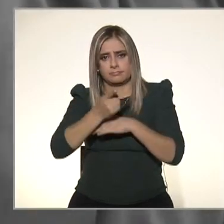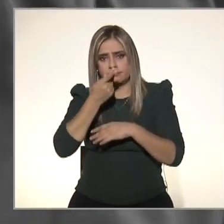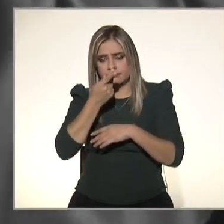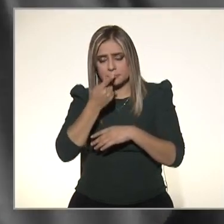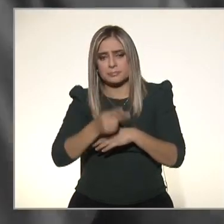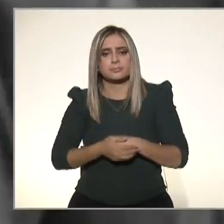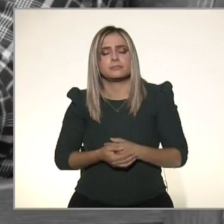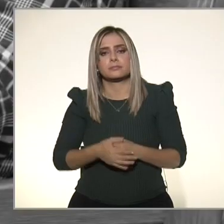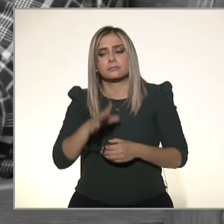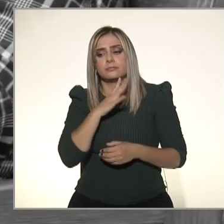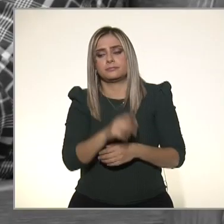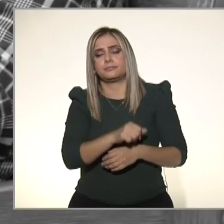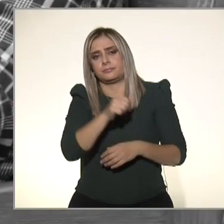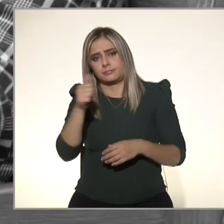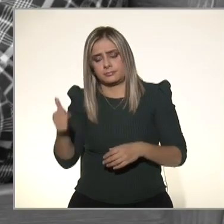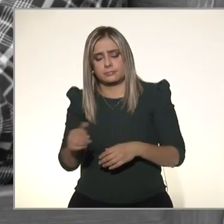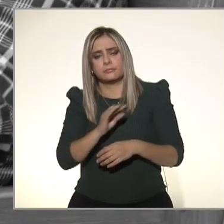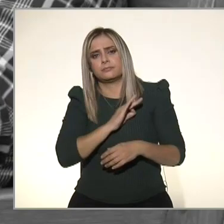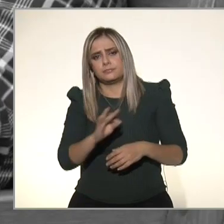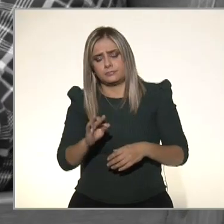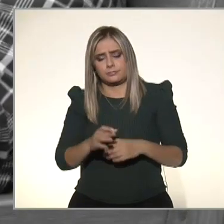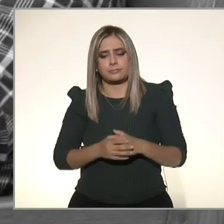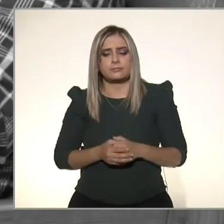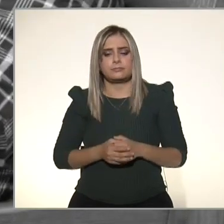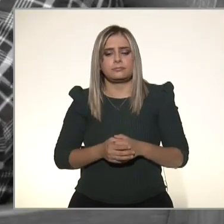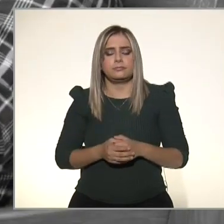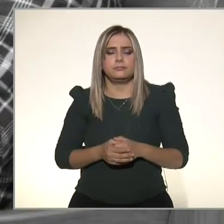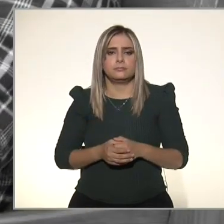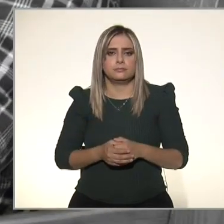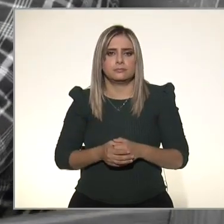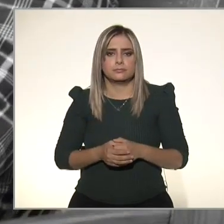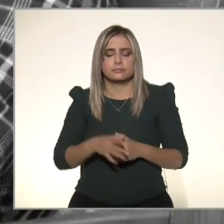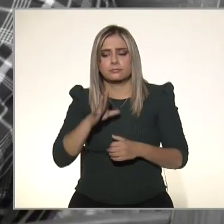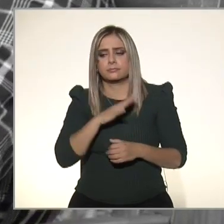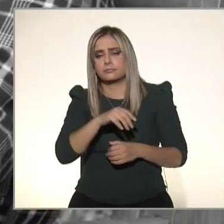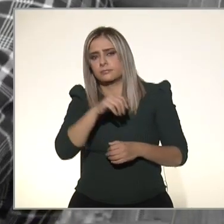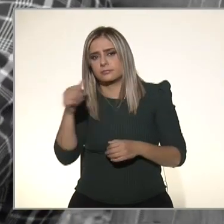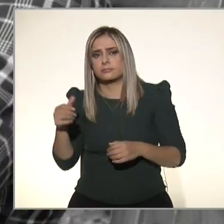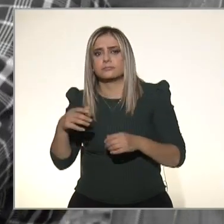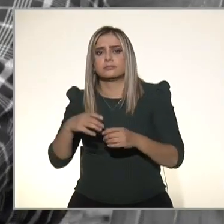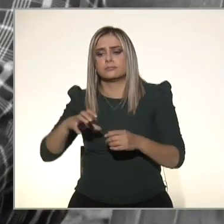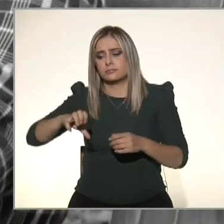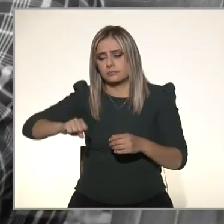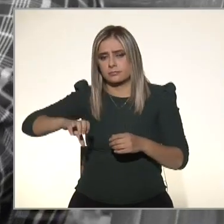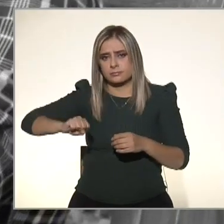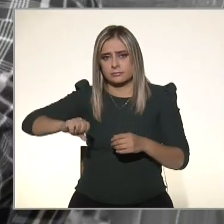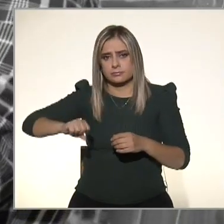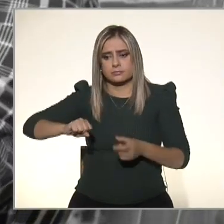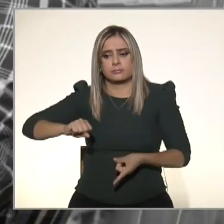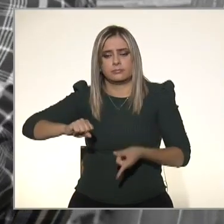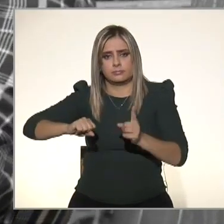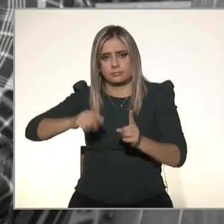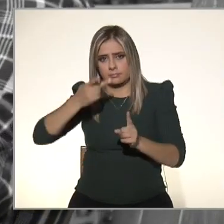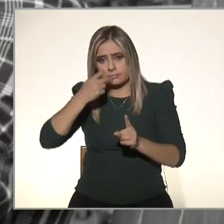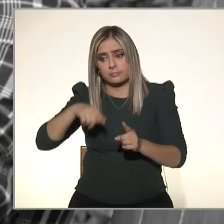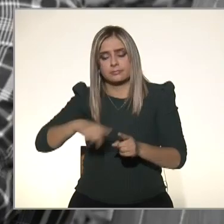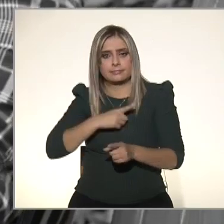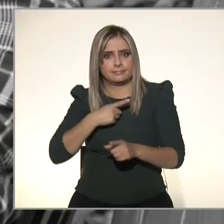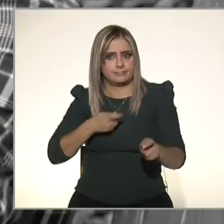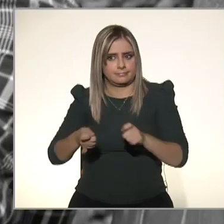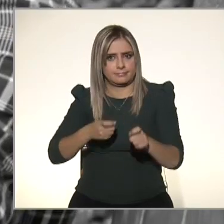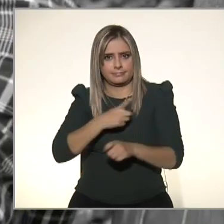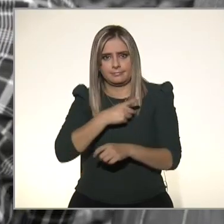Y hay otras opciones también. Hay otros tratamientos como una bomba de vacío, que hay que tener bien controlado y saber